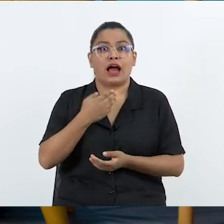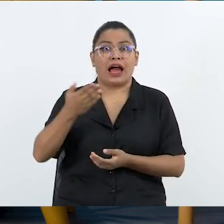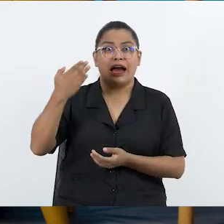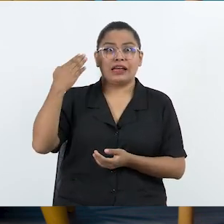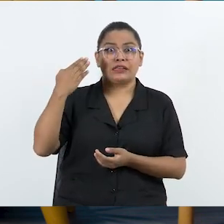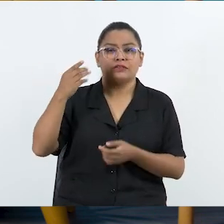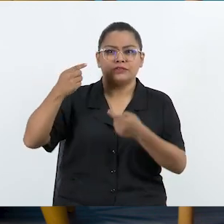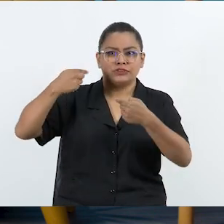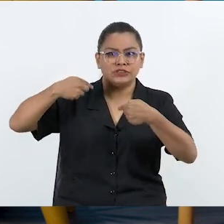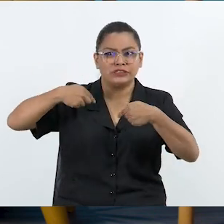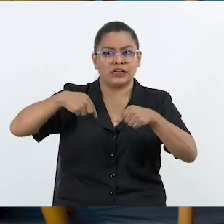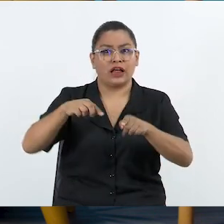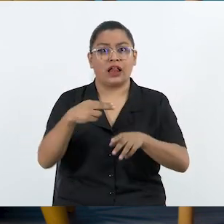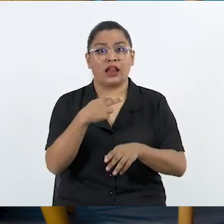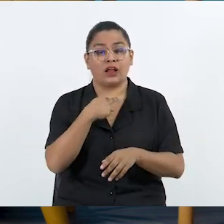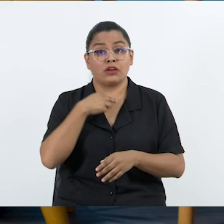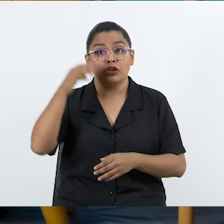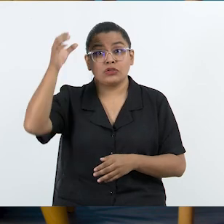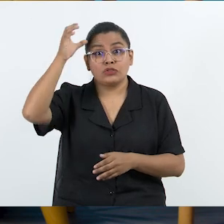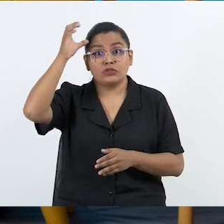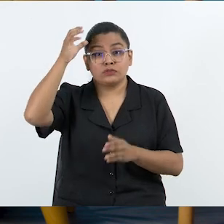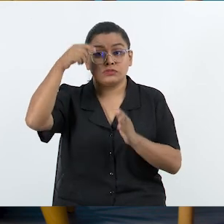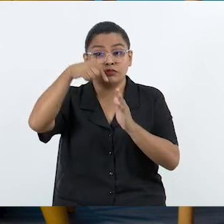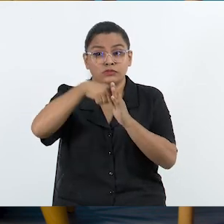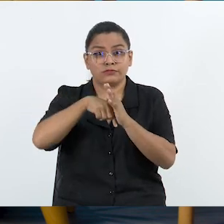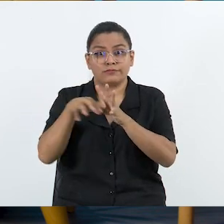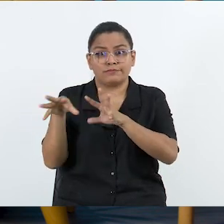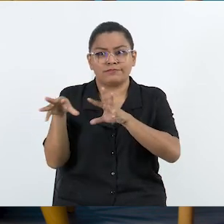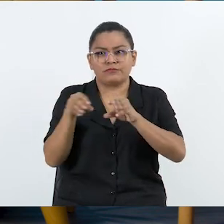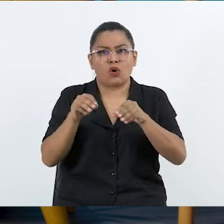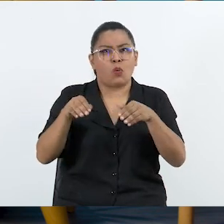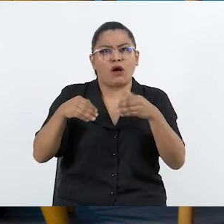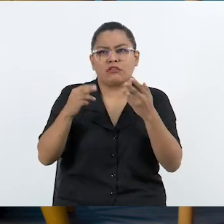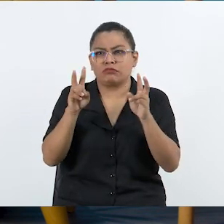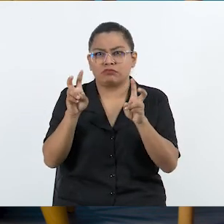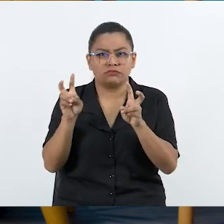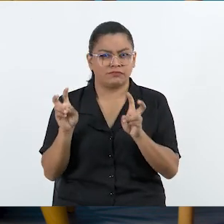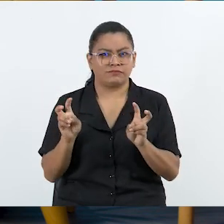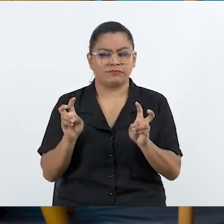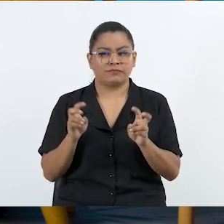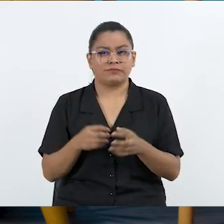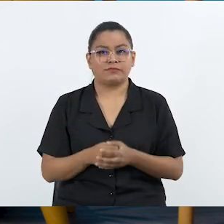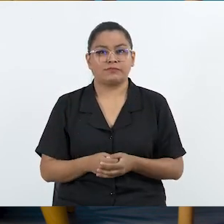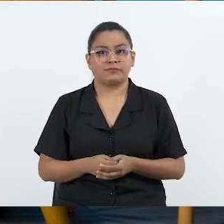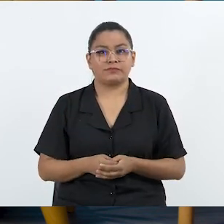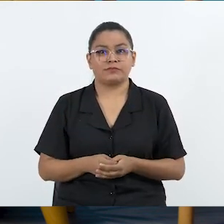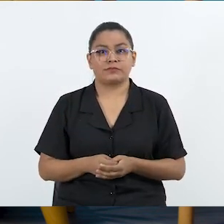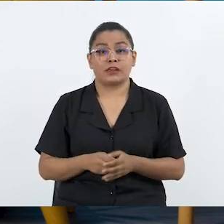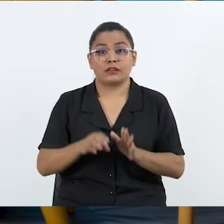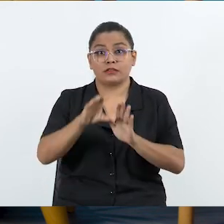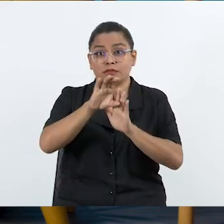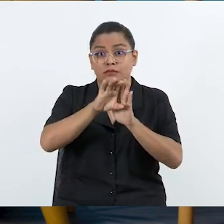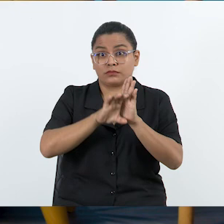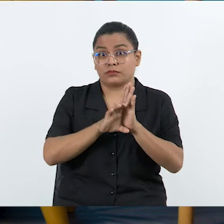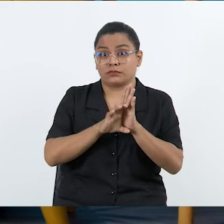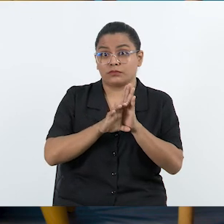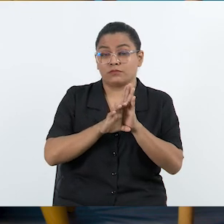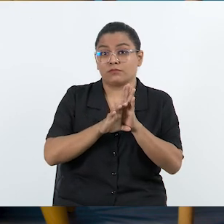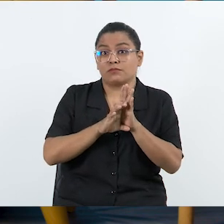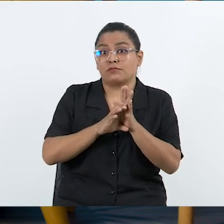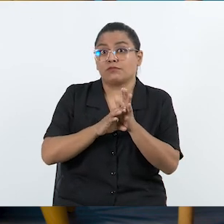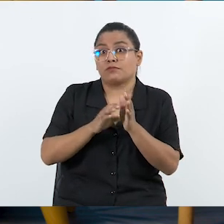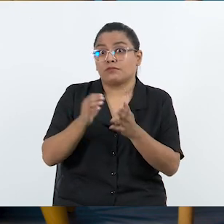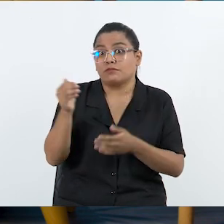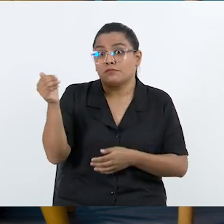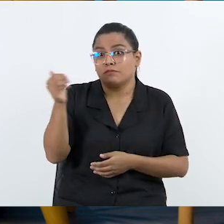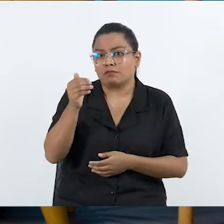hoy. El conocimiento profundo se puede aplicar a cualquier tema que exista en la currícula escolar. Va